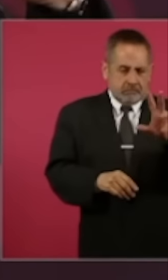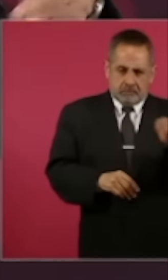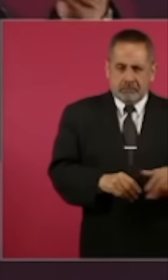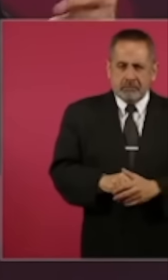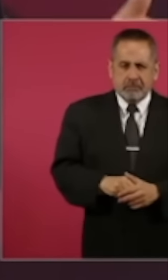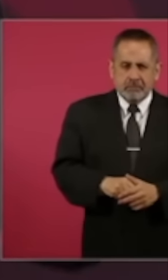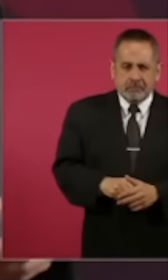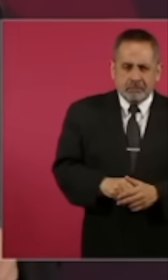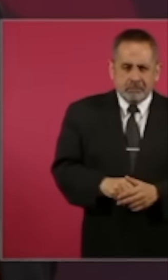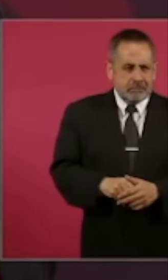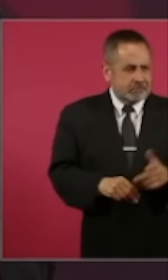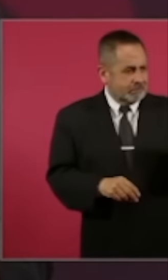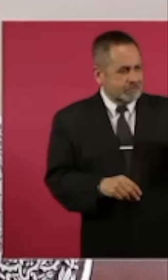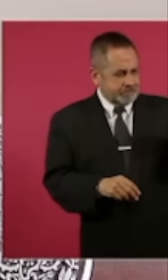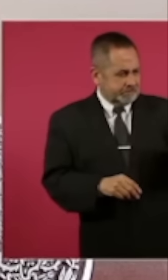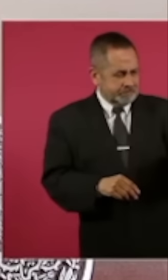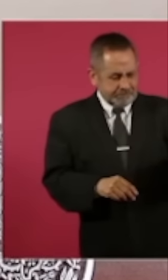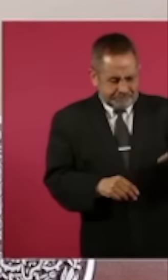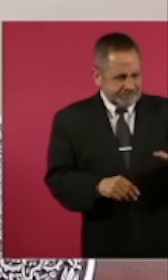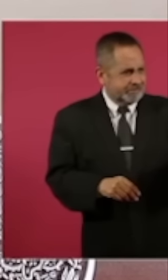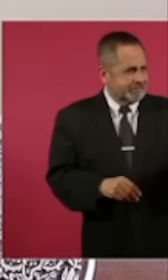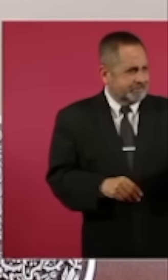que se les pague